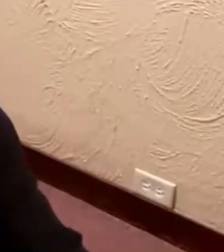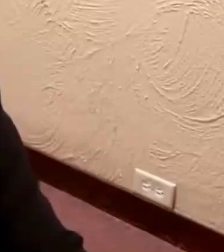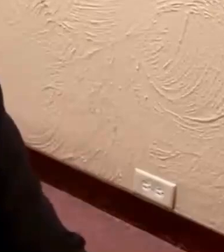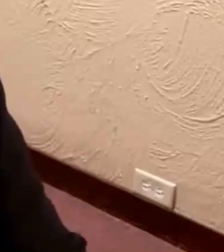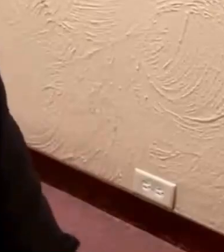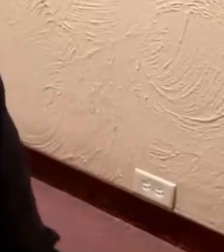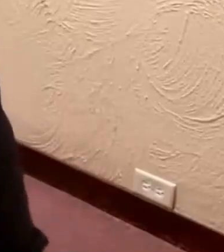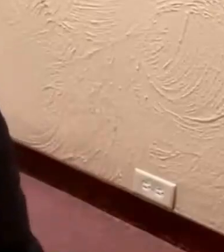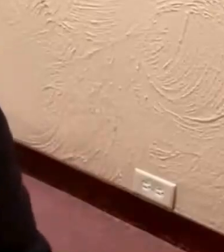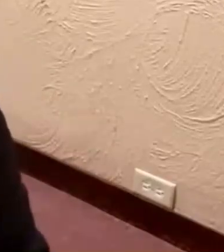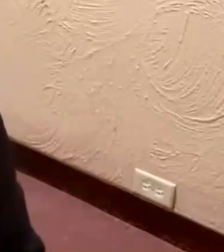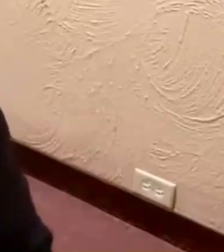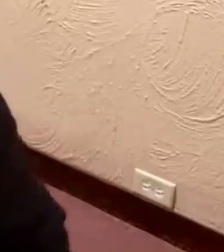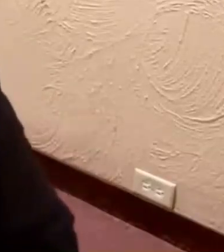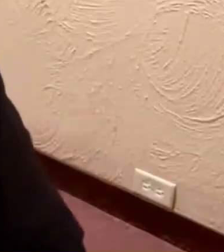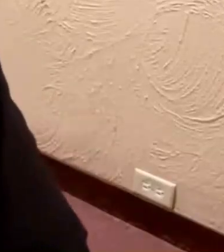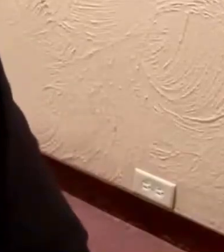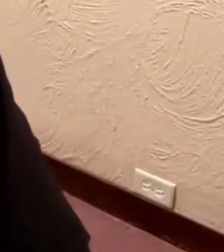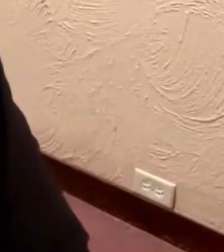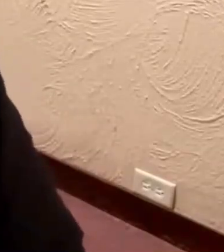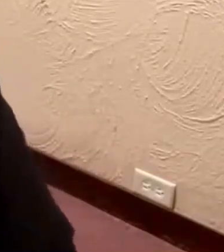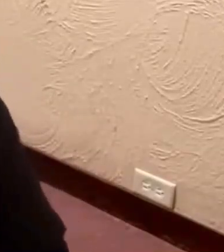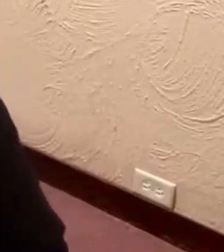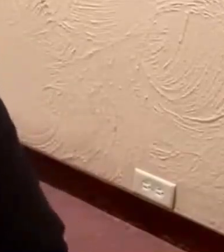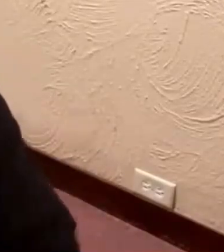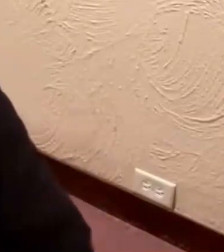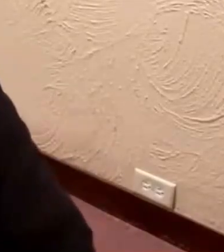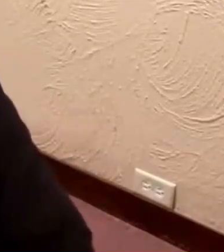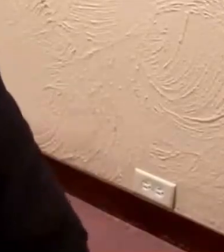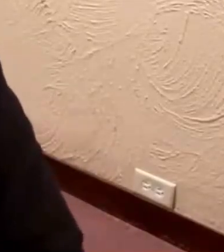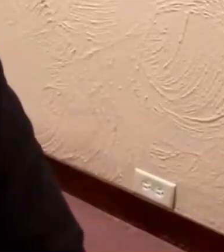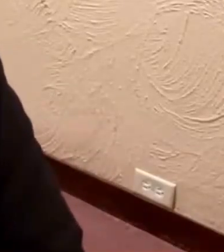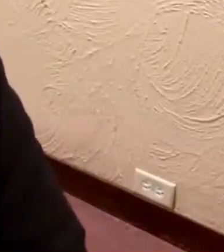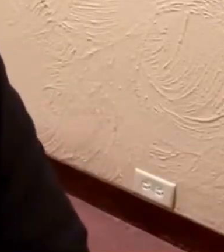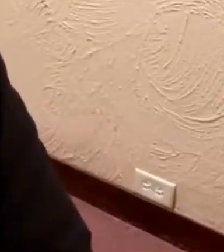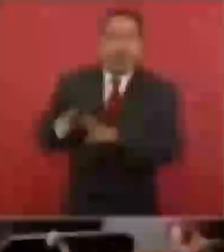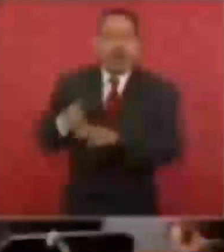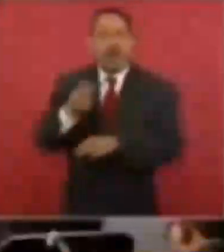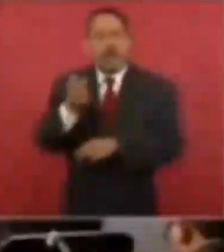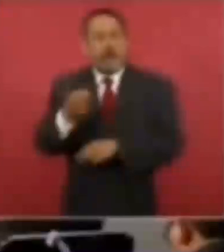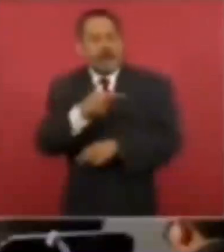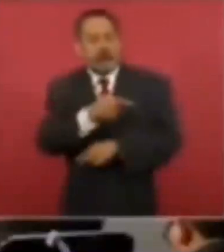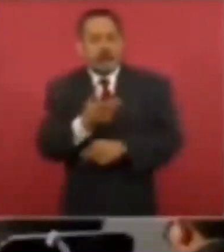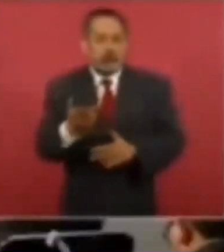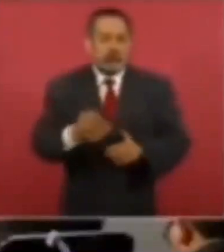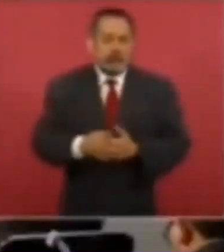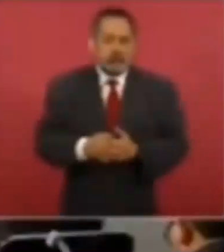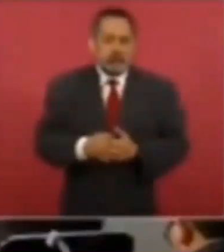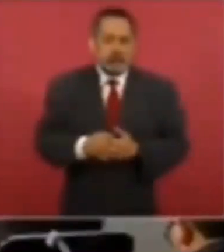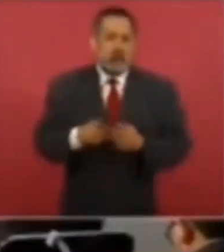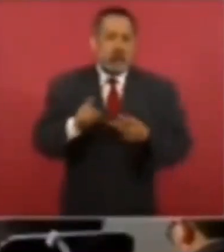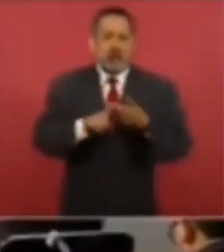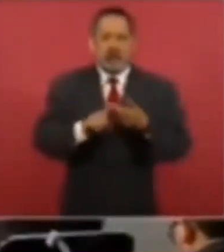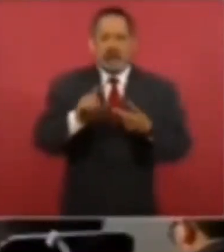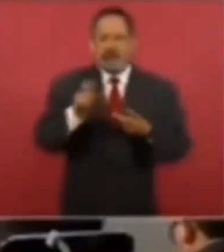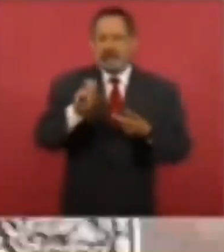la selva maya. Vean y escuchen lo que dijo el presidente en la mañanera. Son los de